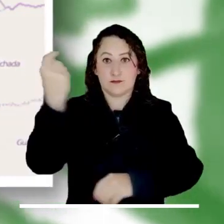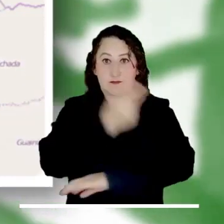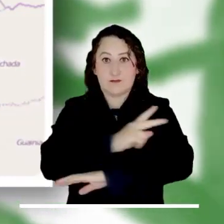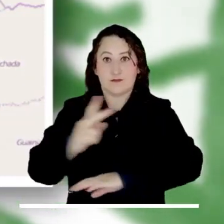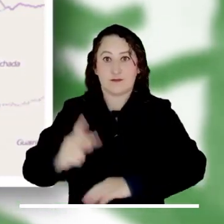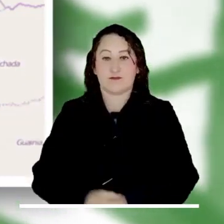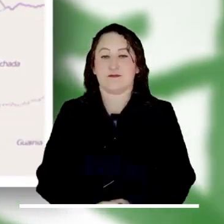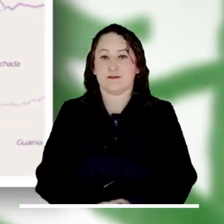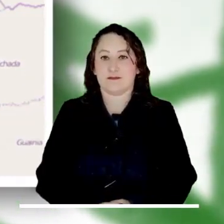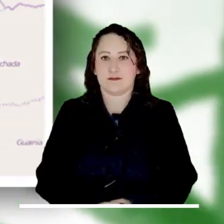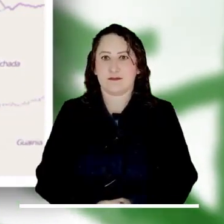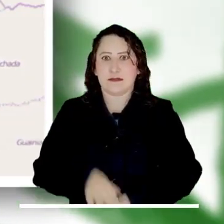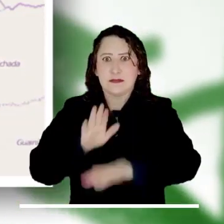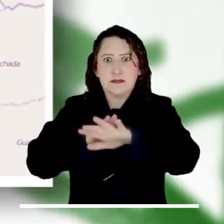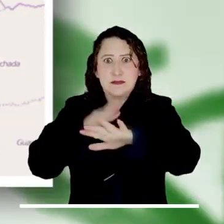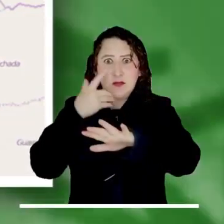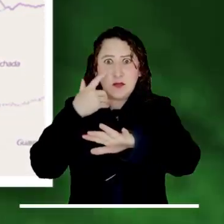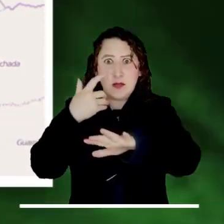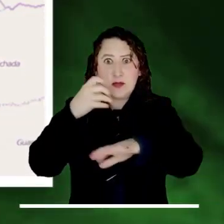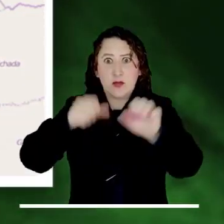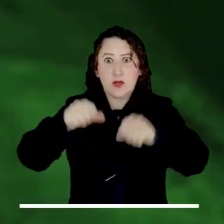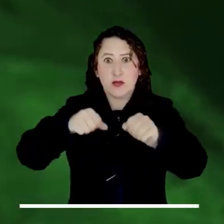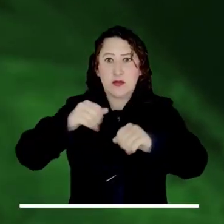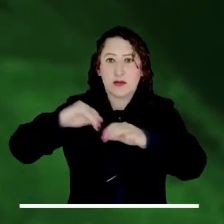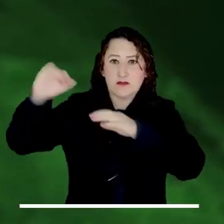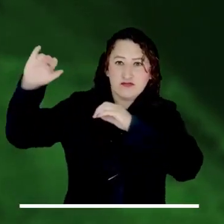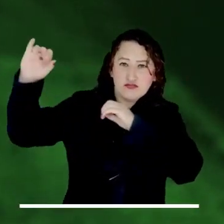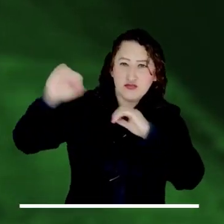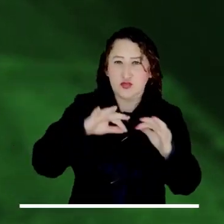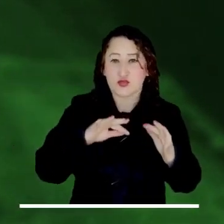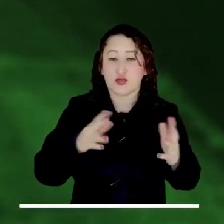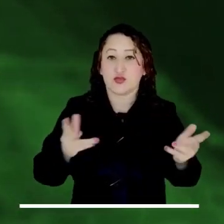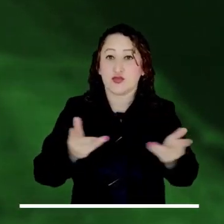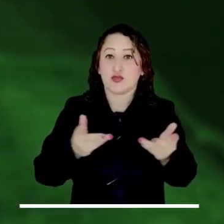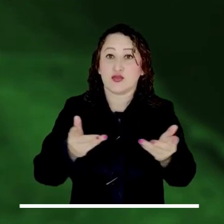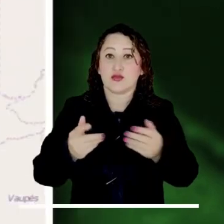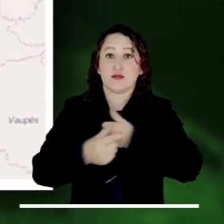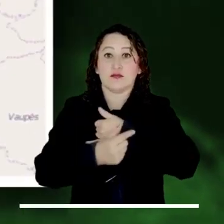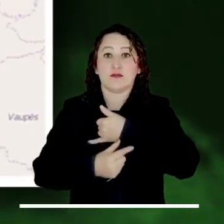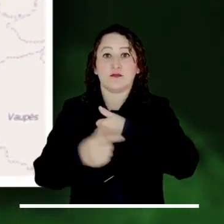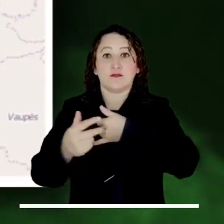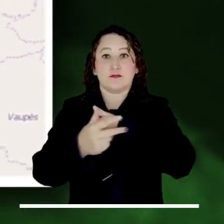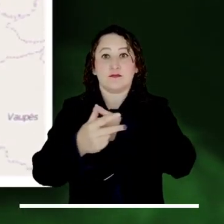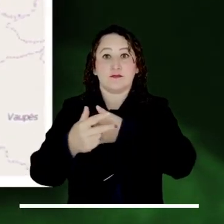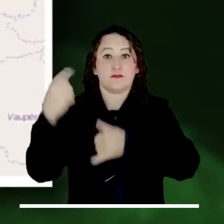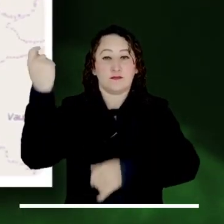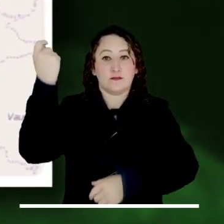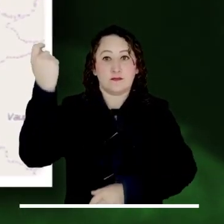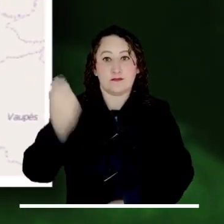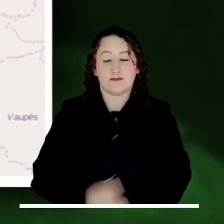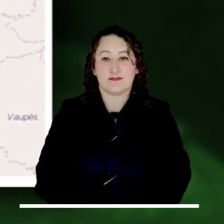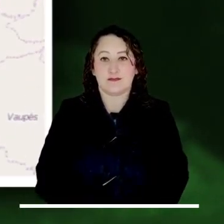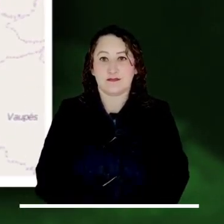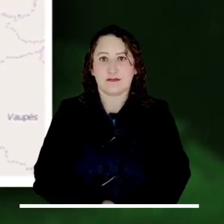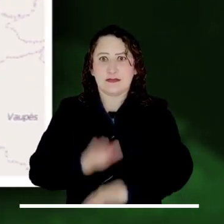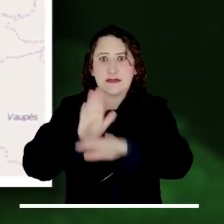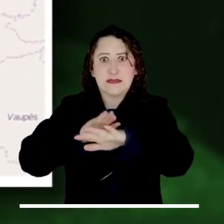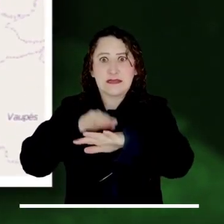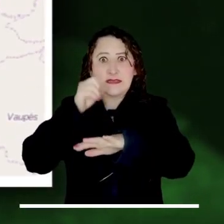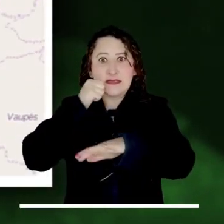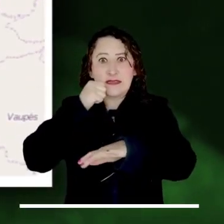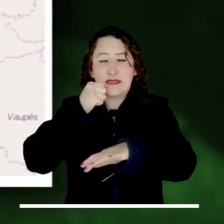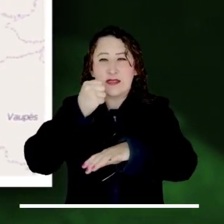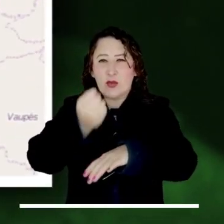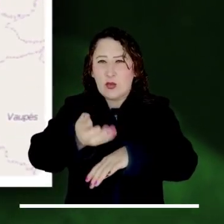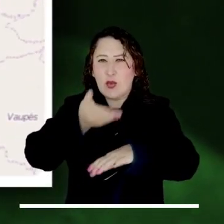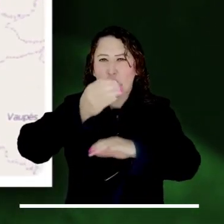incendios en Cesar, La Guajira, Magdalena, Boyacá, Norte de Santander, Meta y Vichada. Máxima alerta por probabilidad